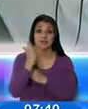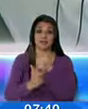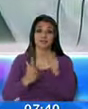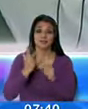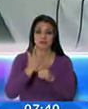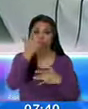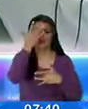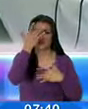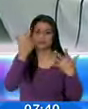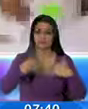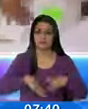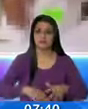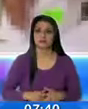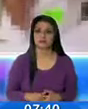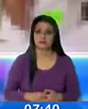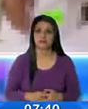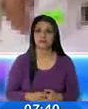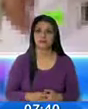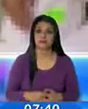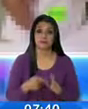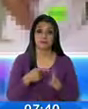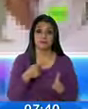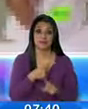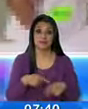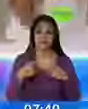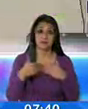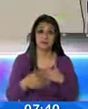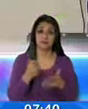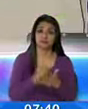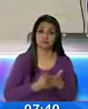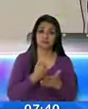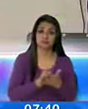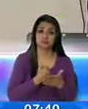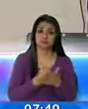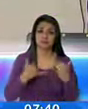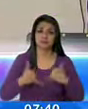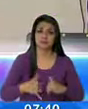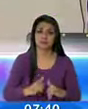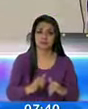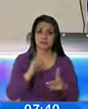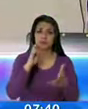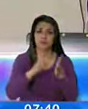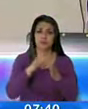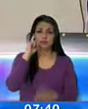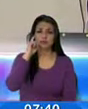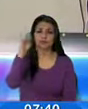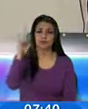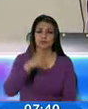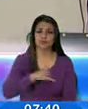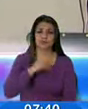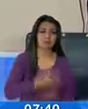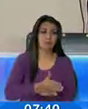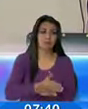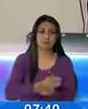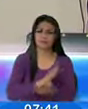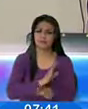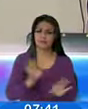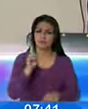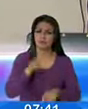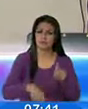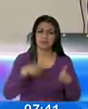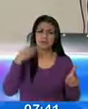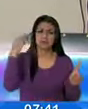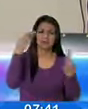con esta enfermedad. Desde entonces, su lucha no ha cesado. Pero no por eso voy a dejar de soñar, no por eso voy a dejar de seguir mis